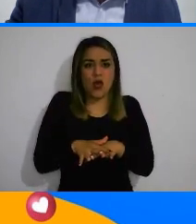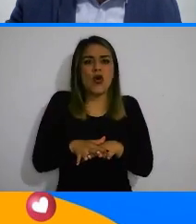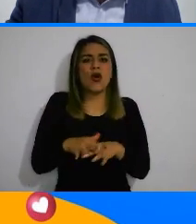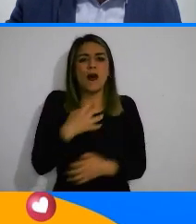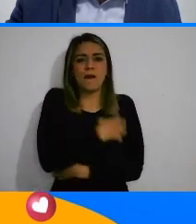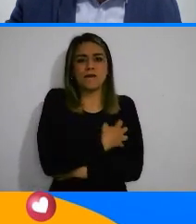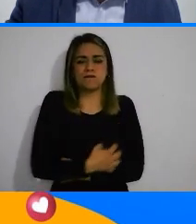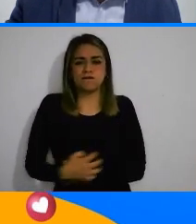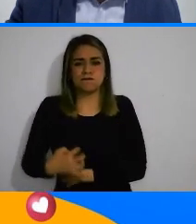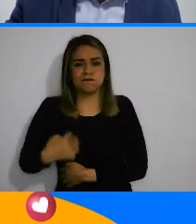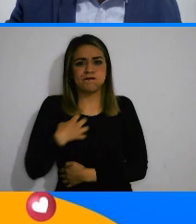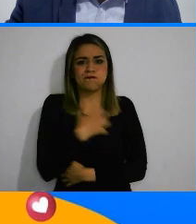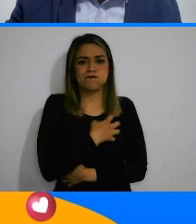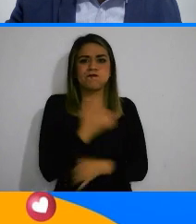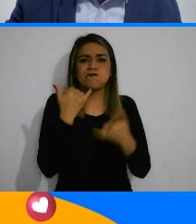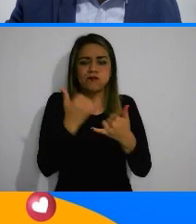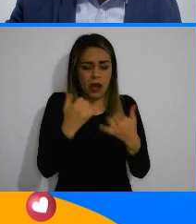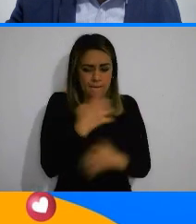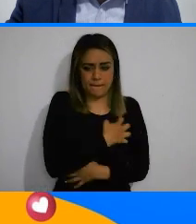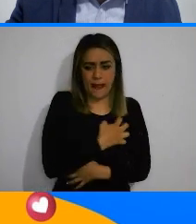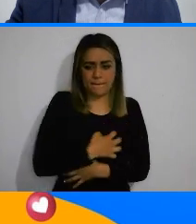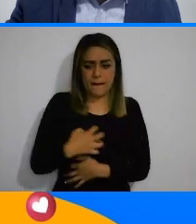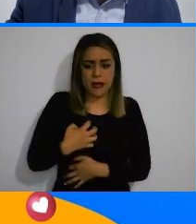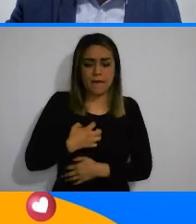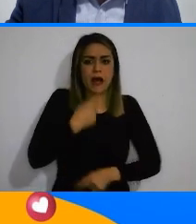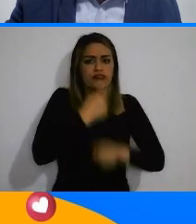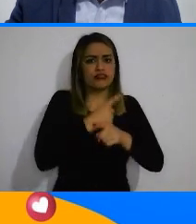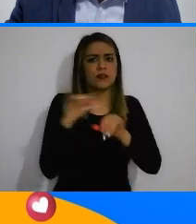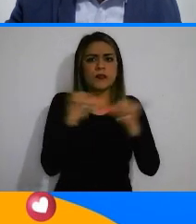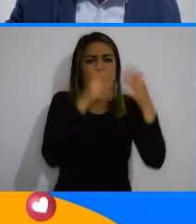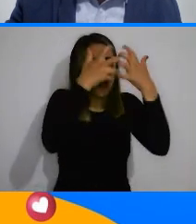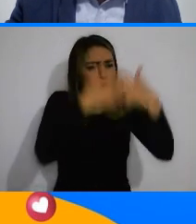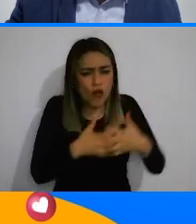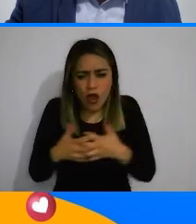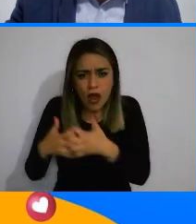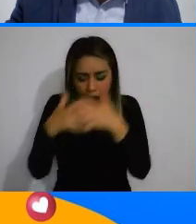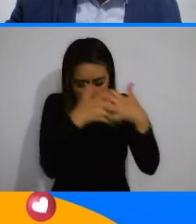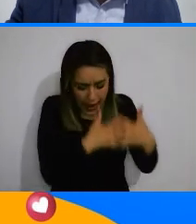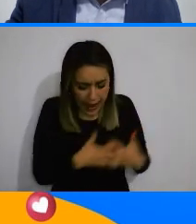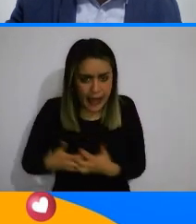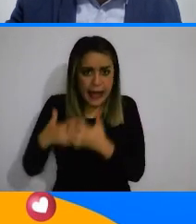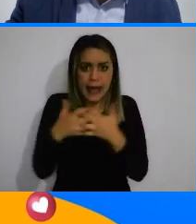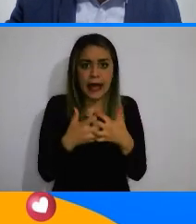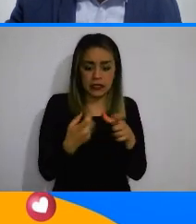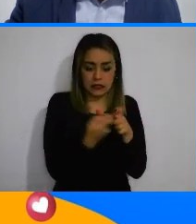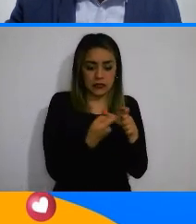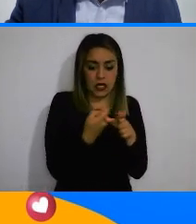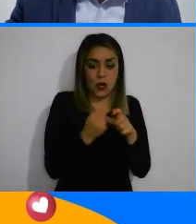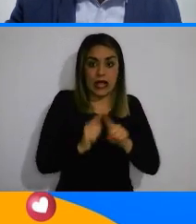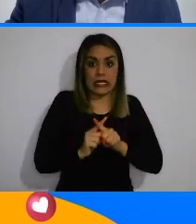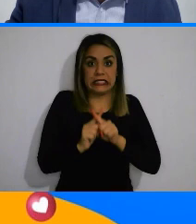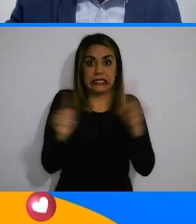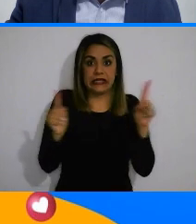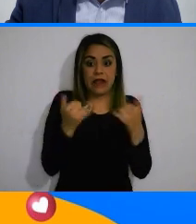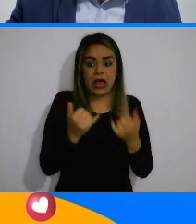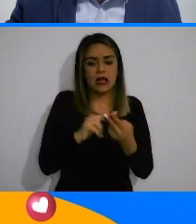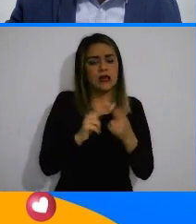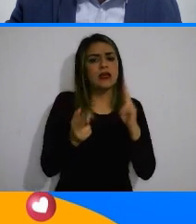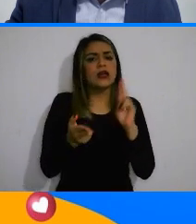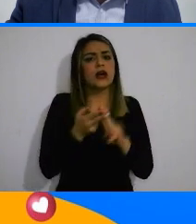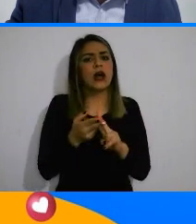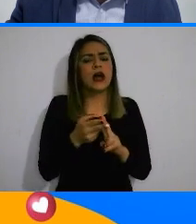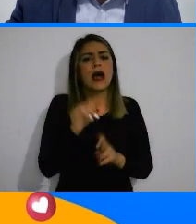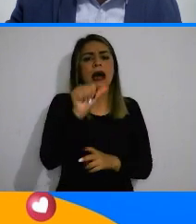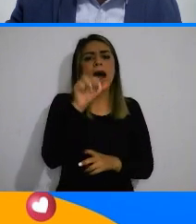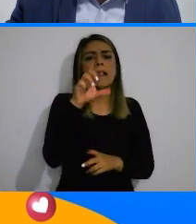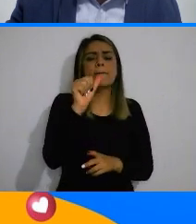órganos forman, se unen para cumplir una misma función, pero que sus células sean diferentes, entonces hablan de aparatos.